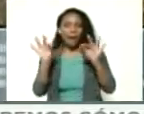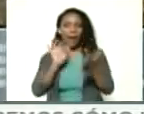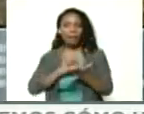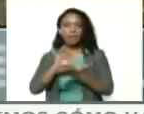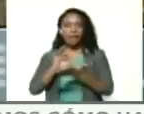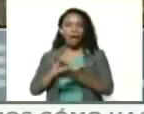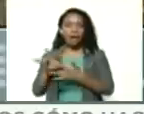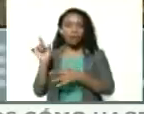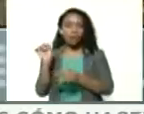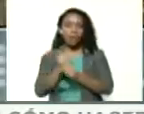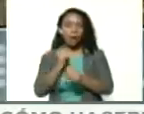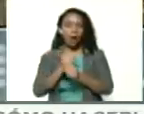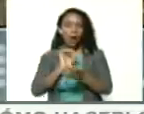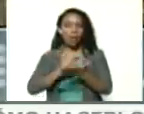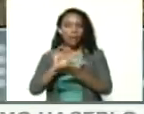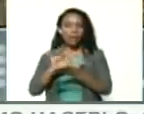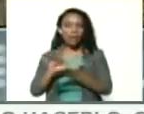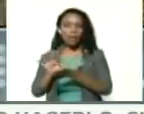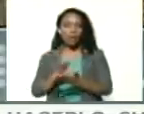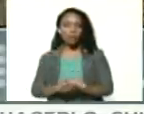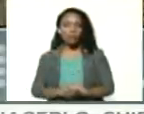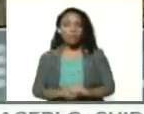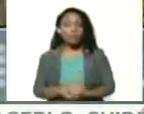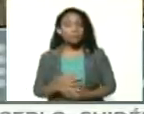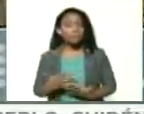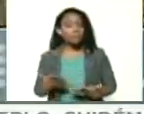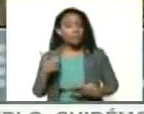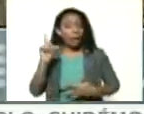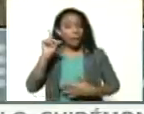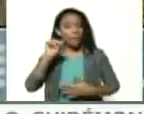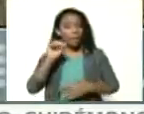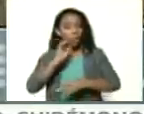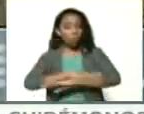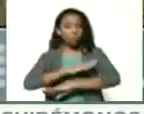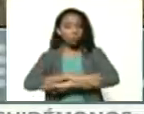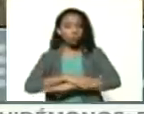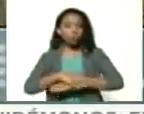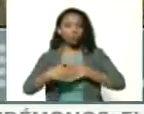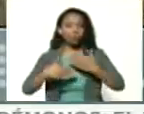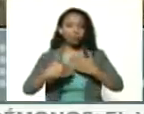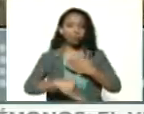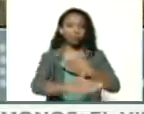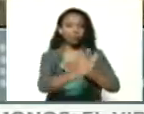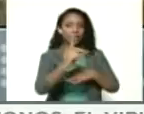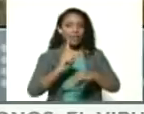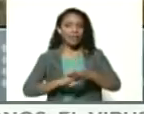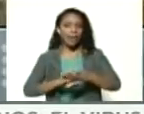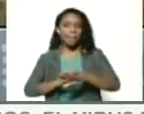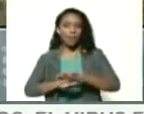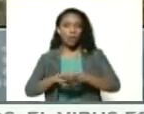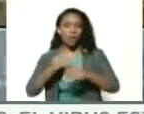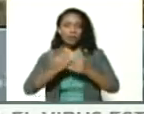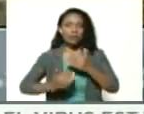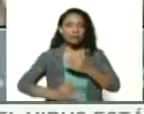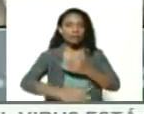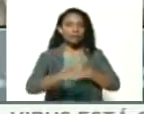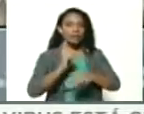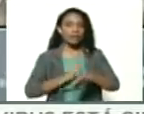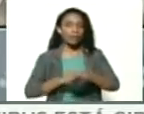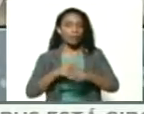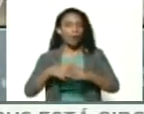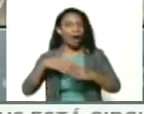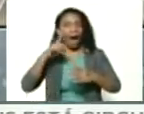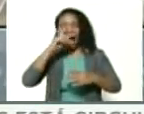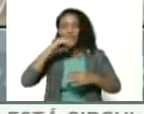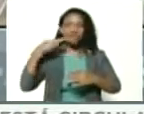en su obra La Estrategia, y también con acciones sucesivas de largo tiempo, de larga duración, de décadas, como fue